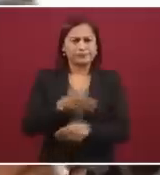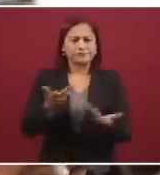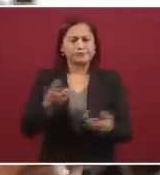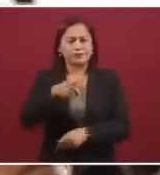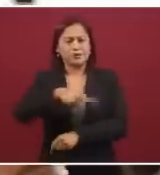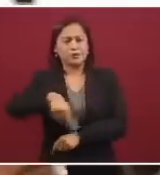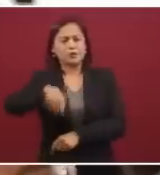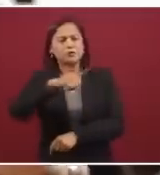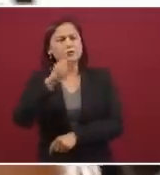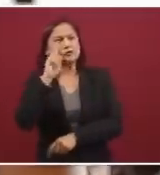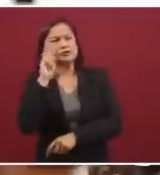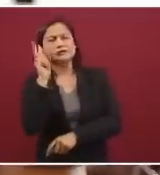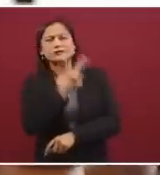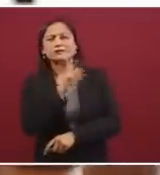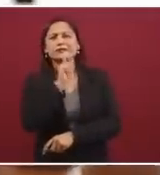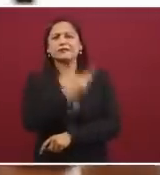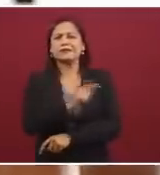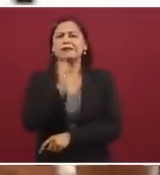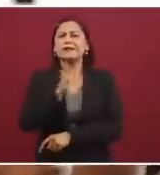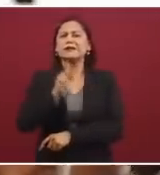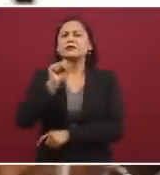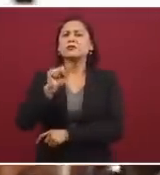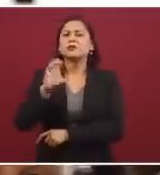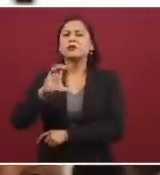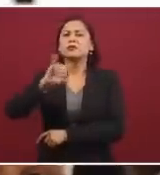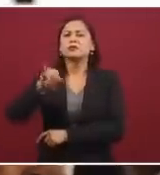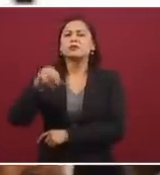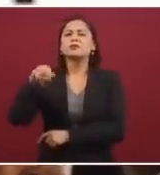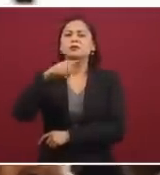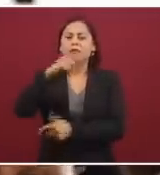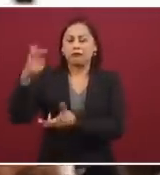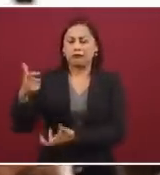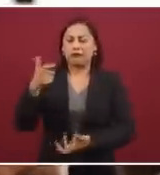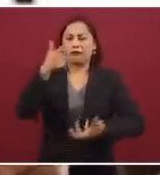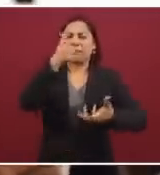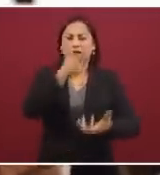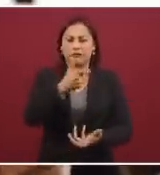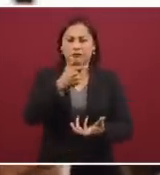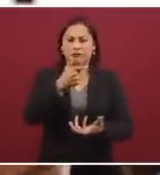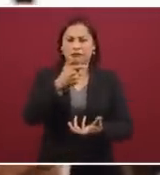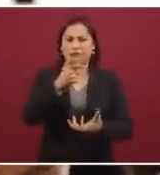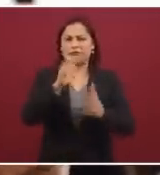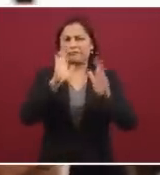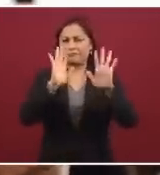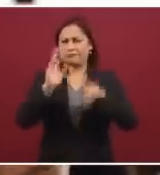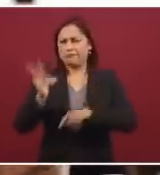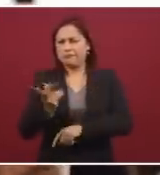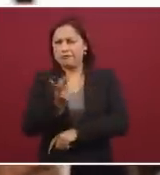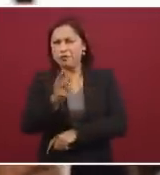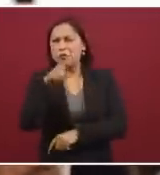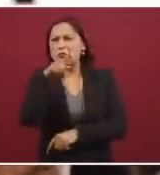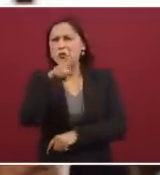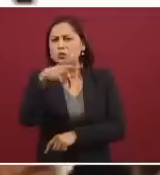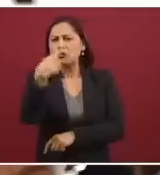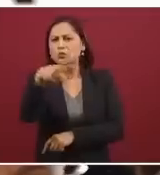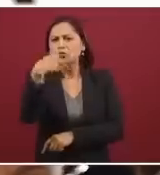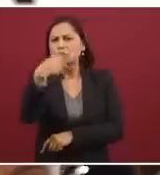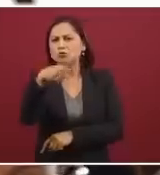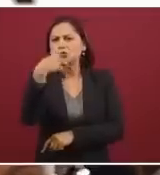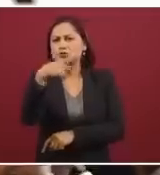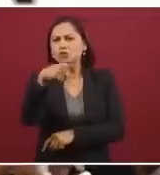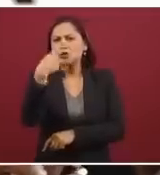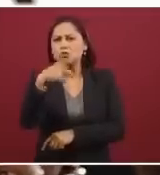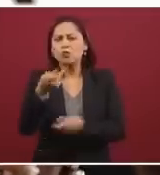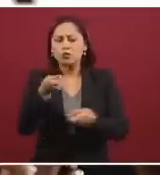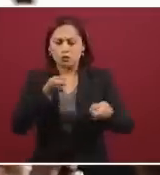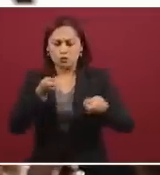fideicomisos y si su gobierno tiene contemplado una iniciativa de ley para que los jueces ya no sean